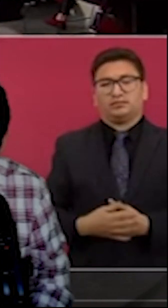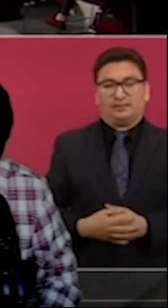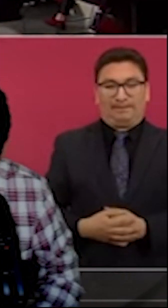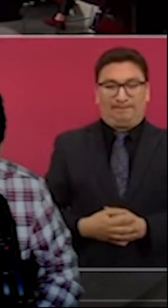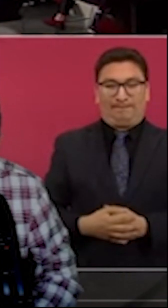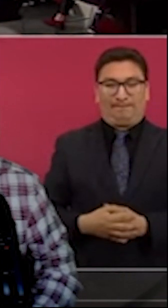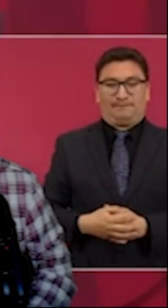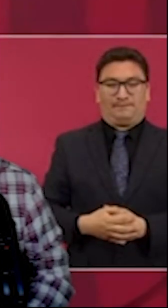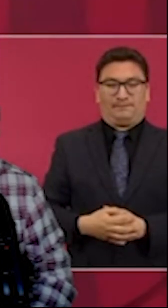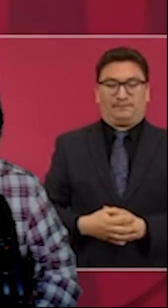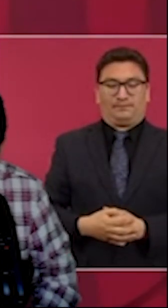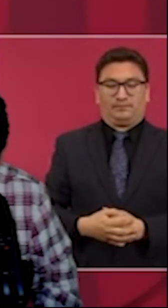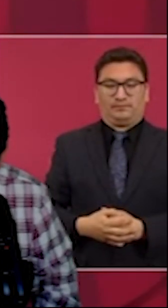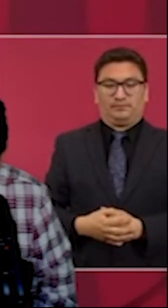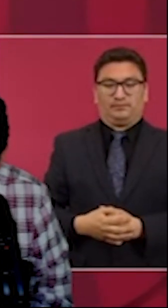Pues